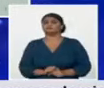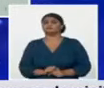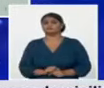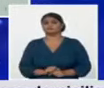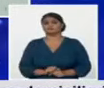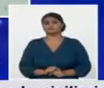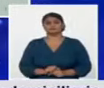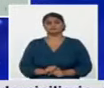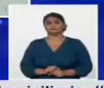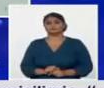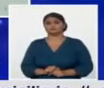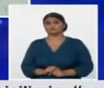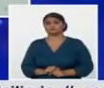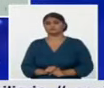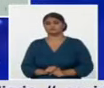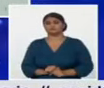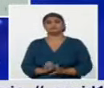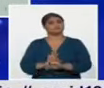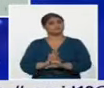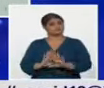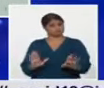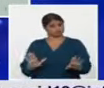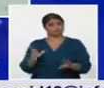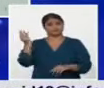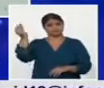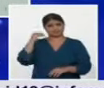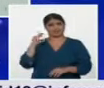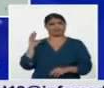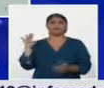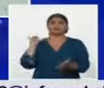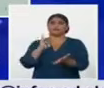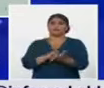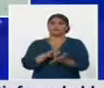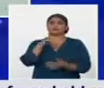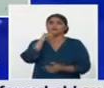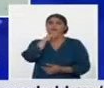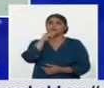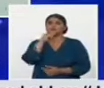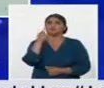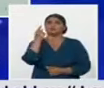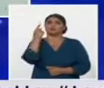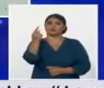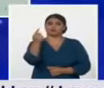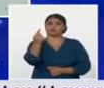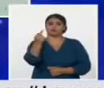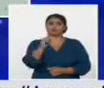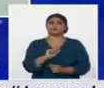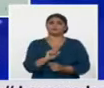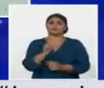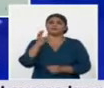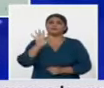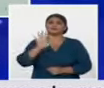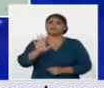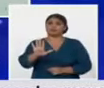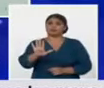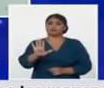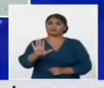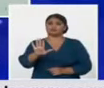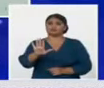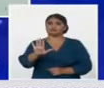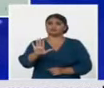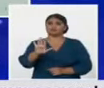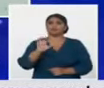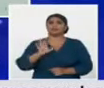todos viajeros cubanos uno de Baraguá, 5 de Morón y 5 de Ciego de Ávila, todos viajeros